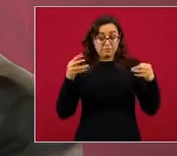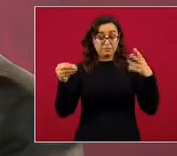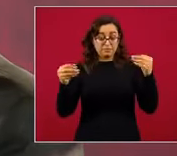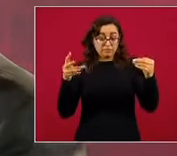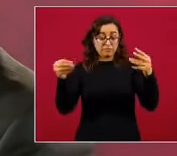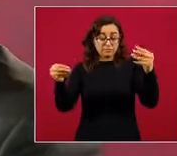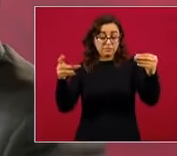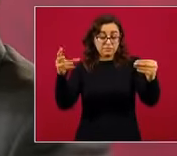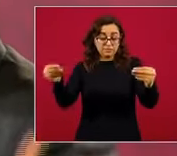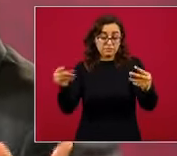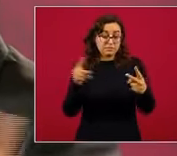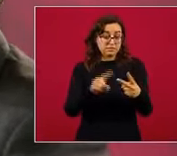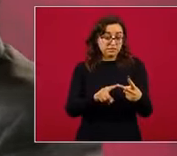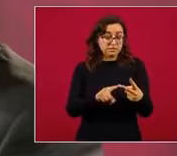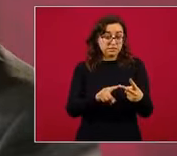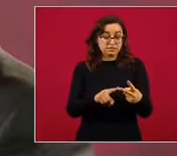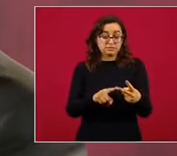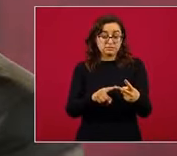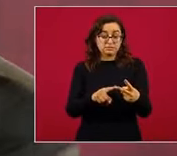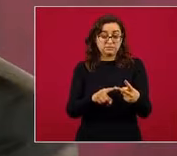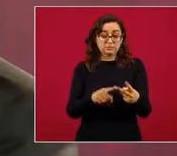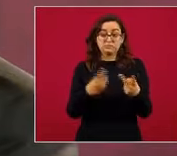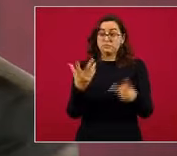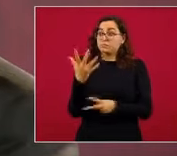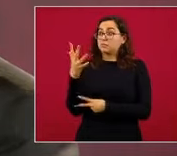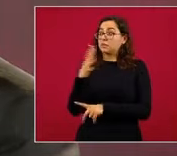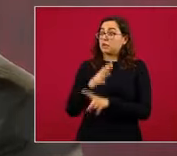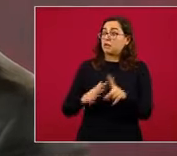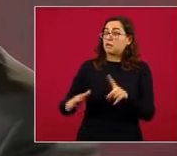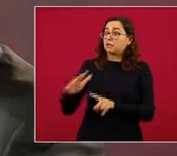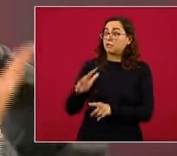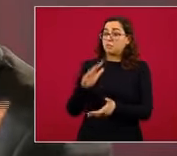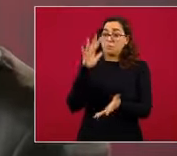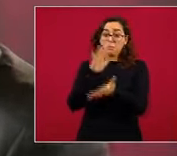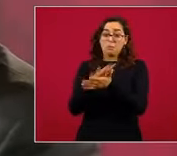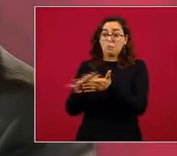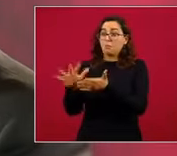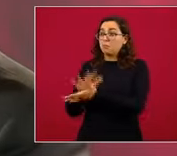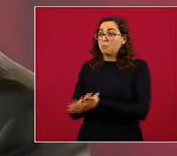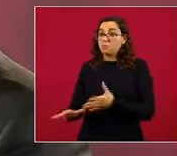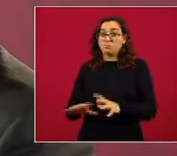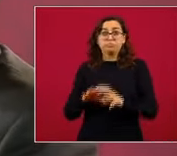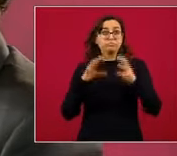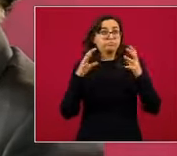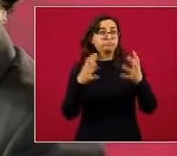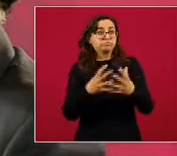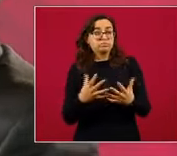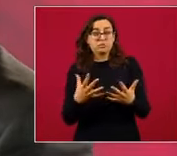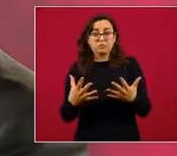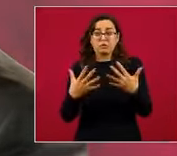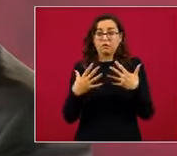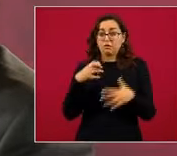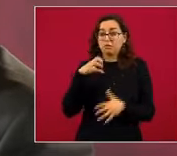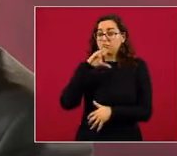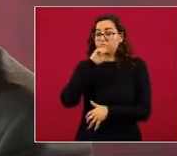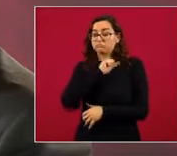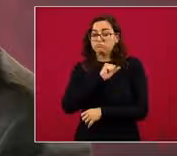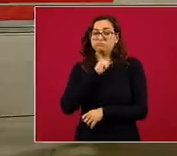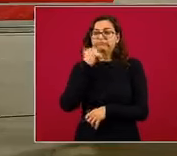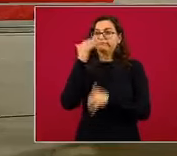transmisibles, es el caso de la erosión de los ecosistemas, es el caso del calentamiento global, es el caso de la